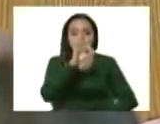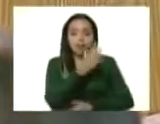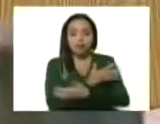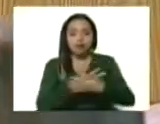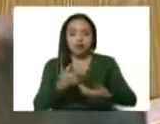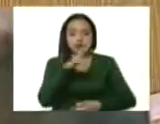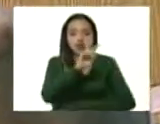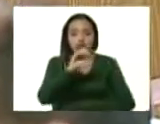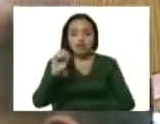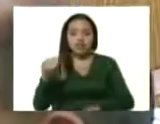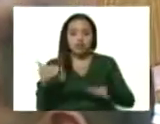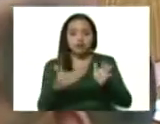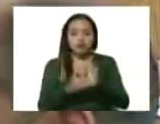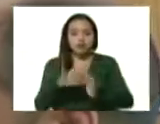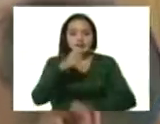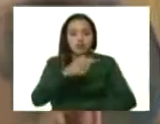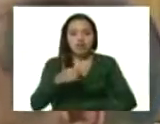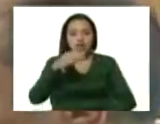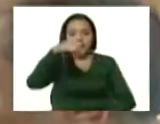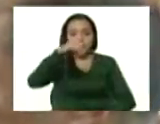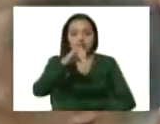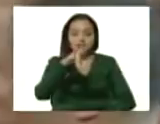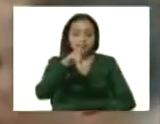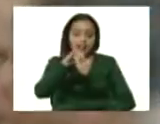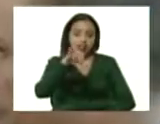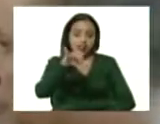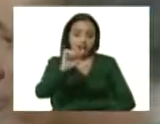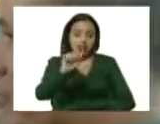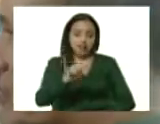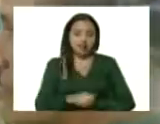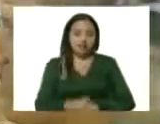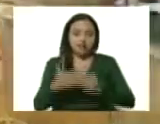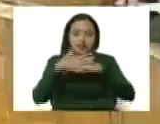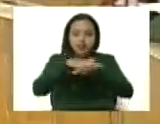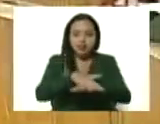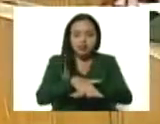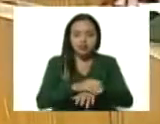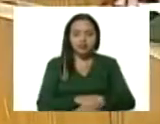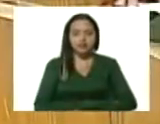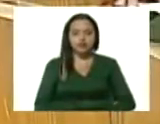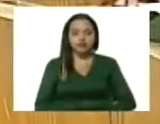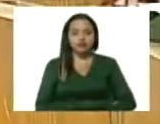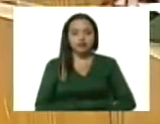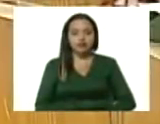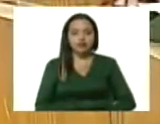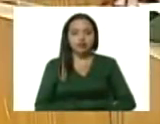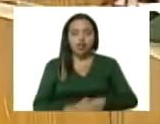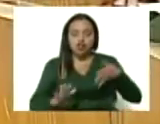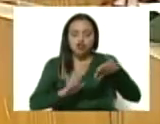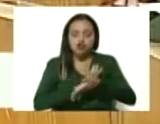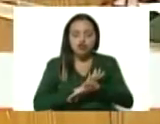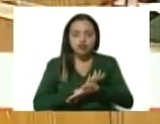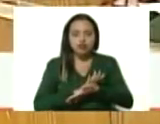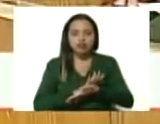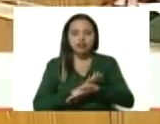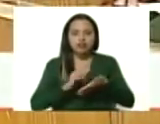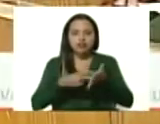3.200.000 milicianos y milicianas integradas a todo el concepto estratégico de